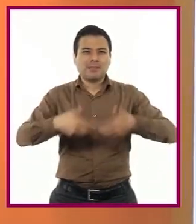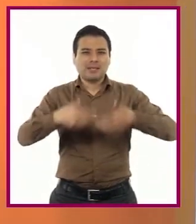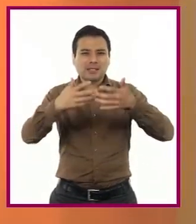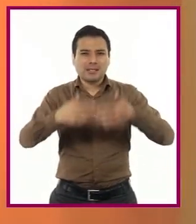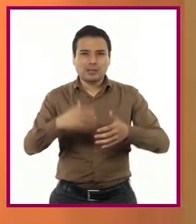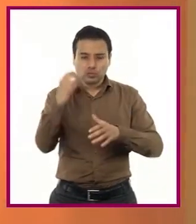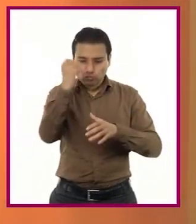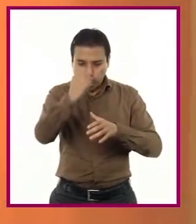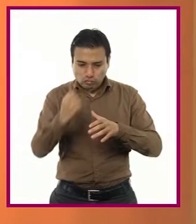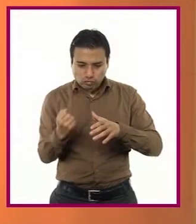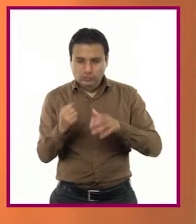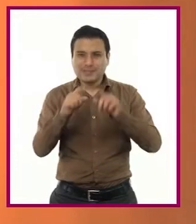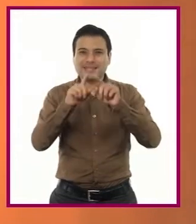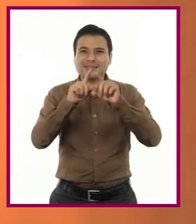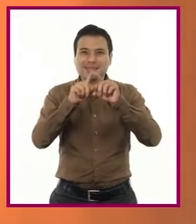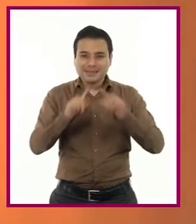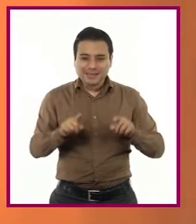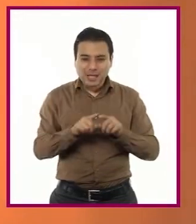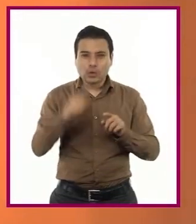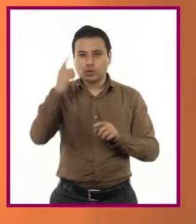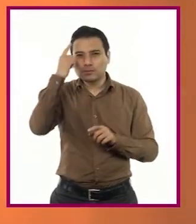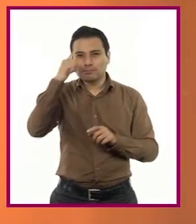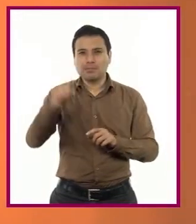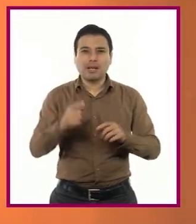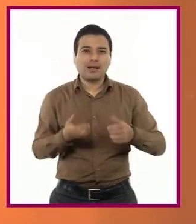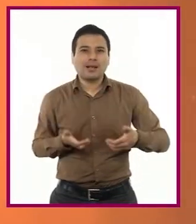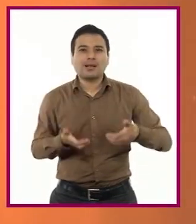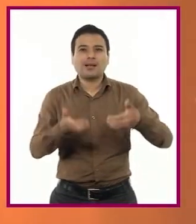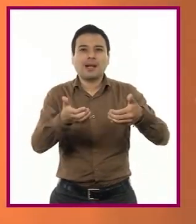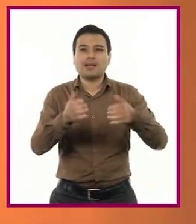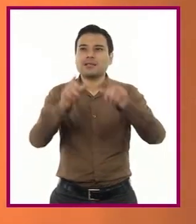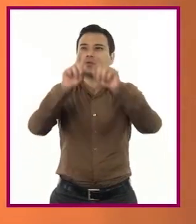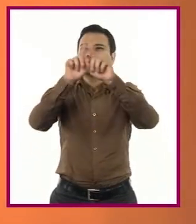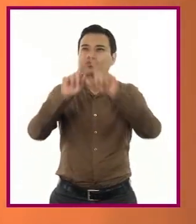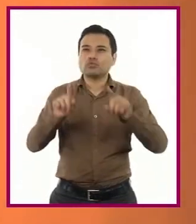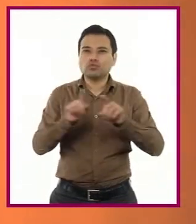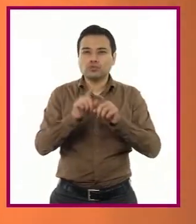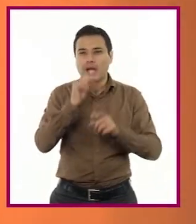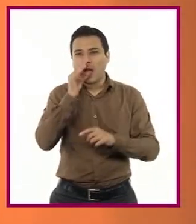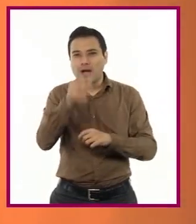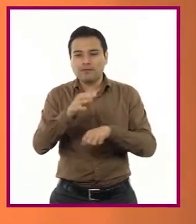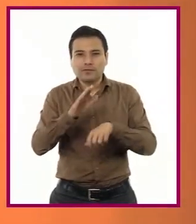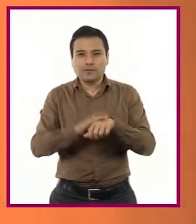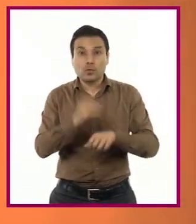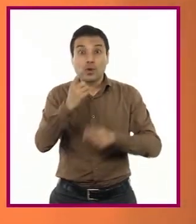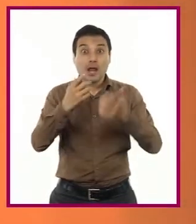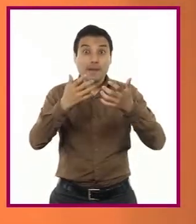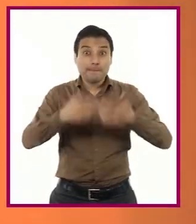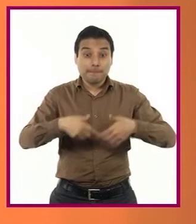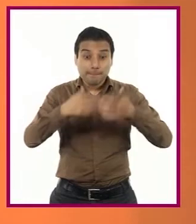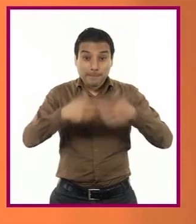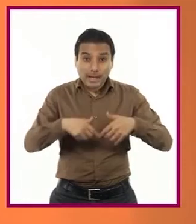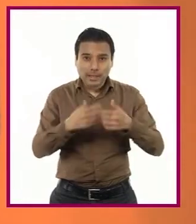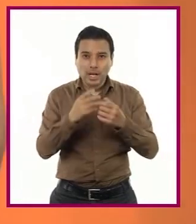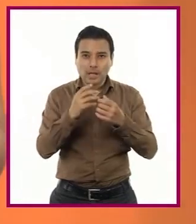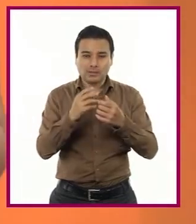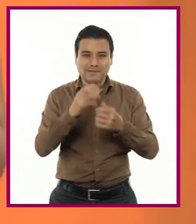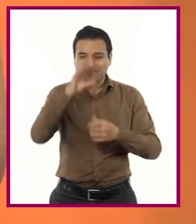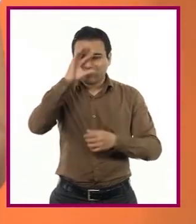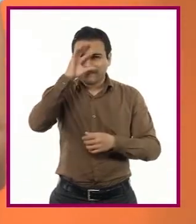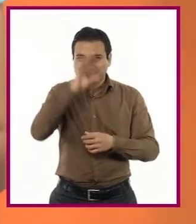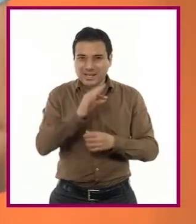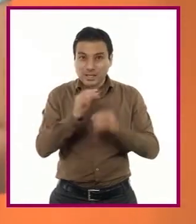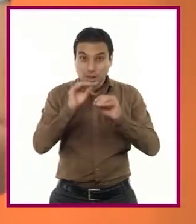utilizan para los señalamientos en la vía pública, pero una de las máquinas tuvo una falla y produjo triángulos diferentes a